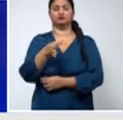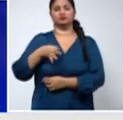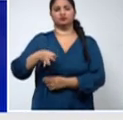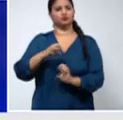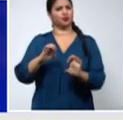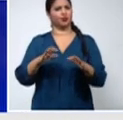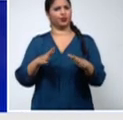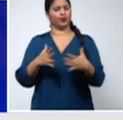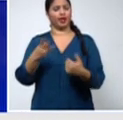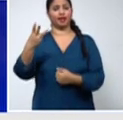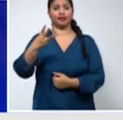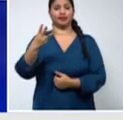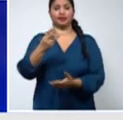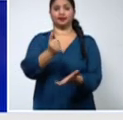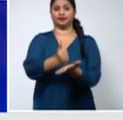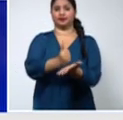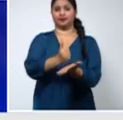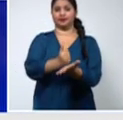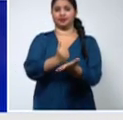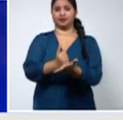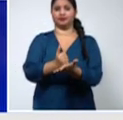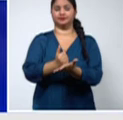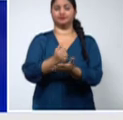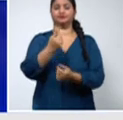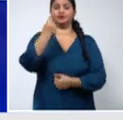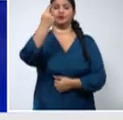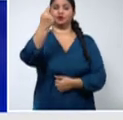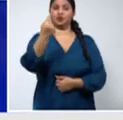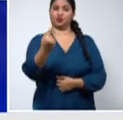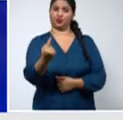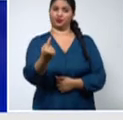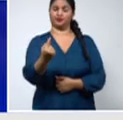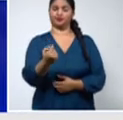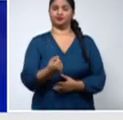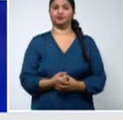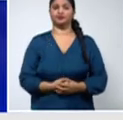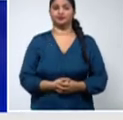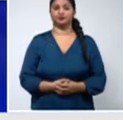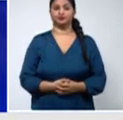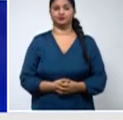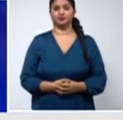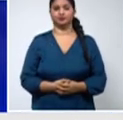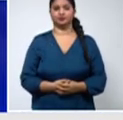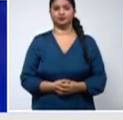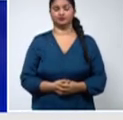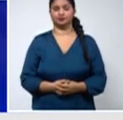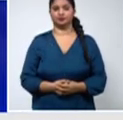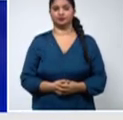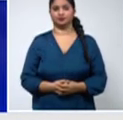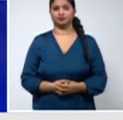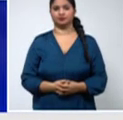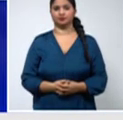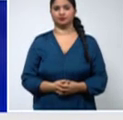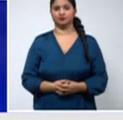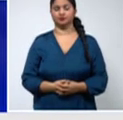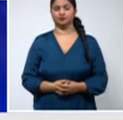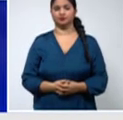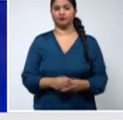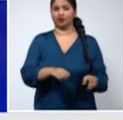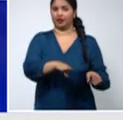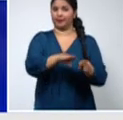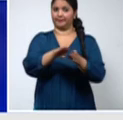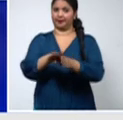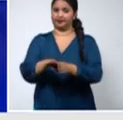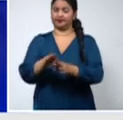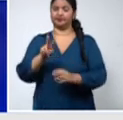municipio cabecera y un caso autóctono en Palmira y 1 en Roda. Villa Clara, provincia